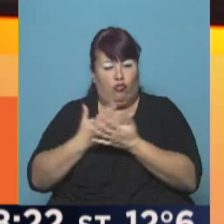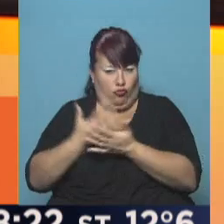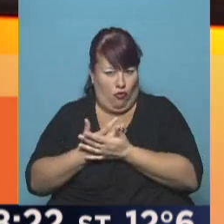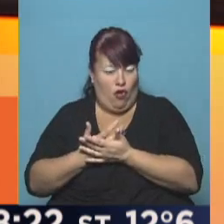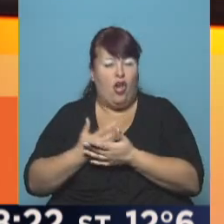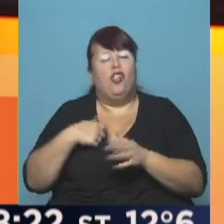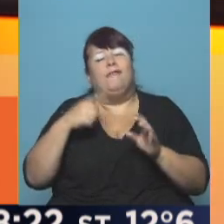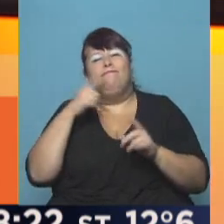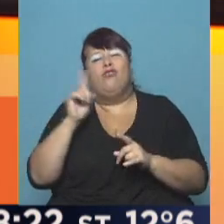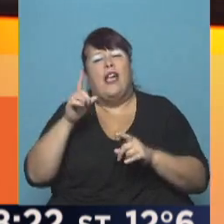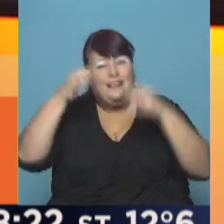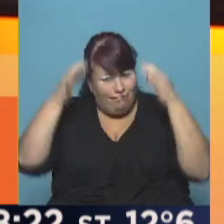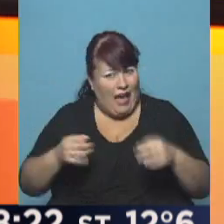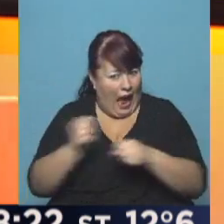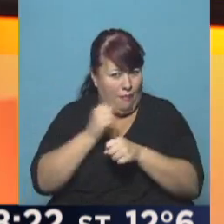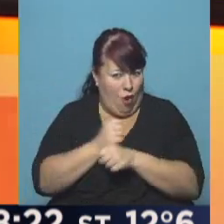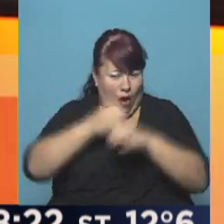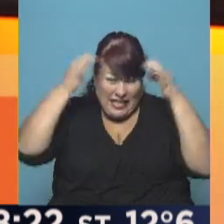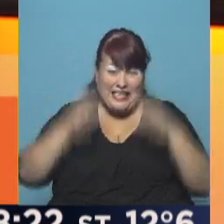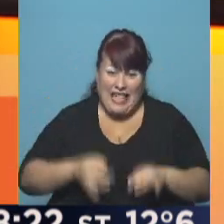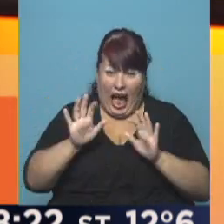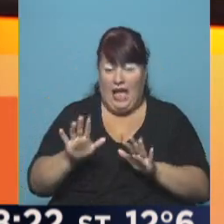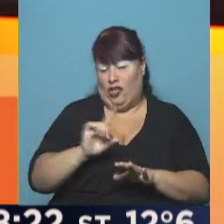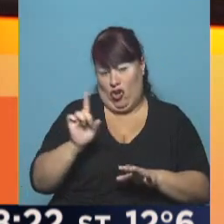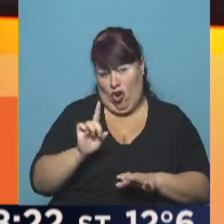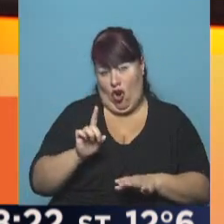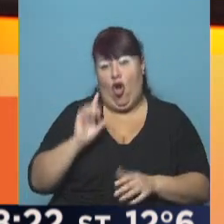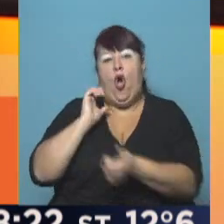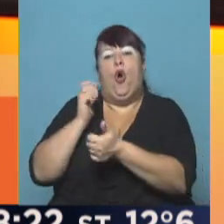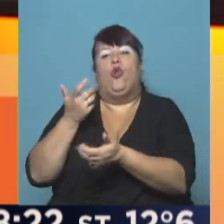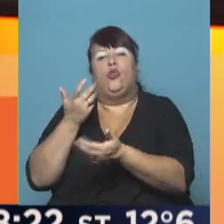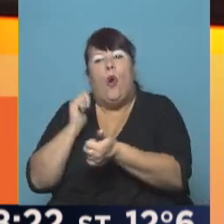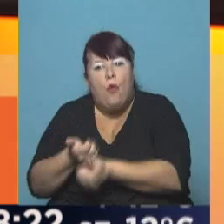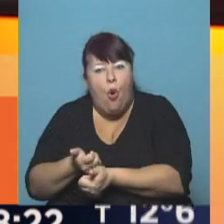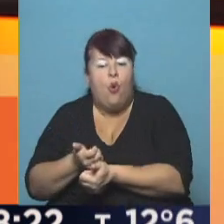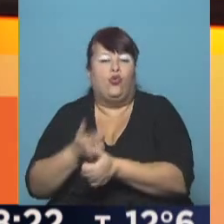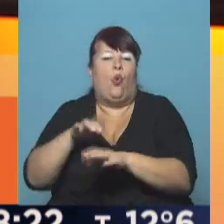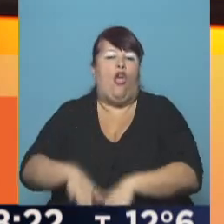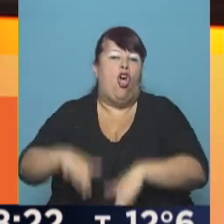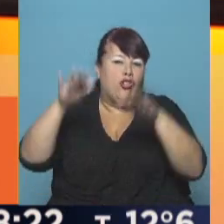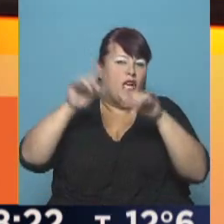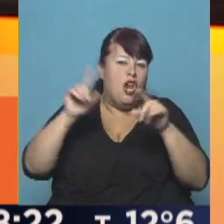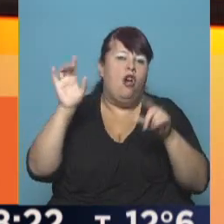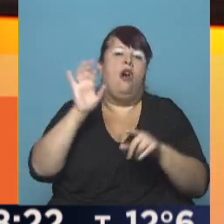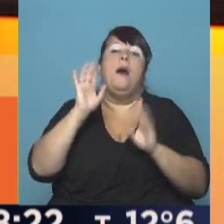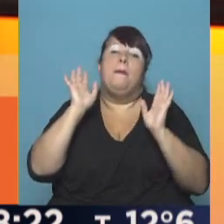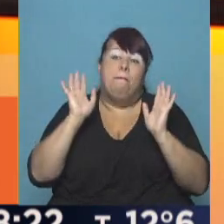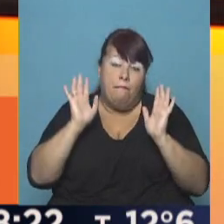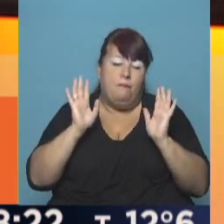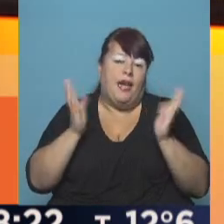Yo no diría, no afirmaría taxativamente que han sido víctimas de abuso en la infancia,